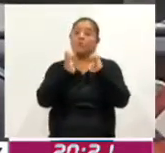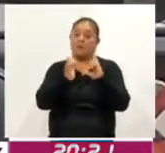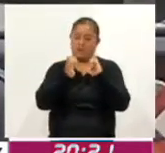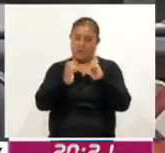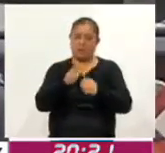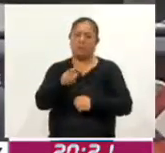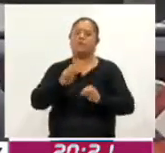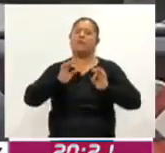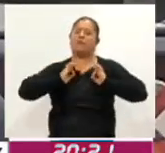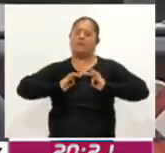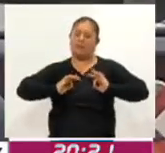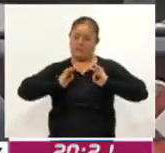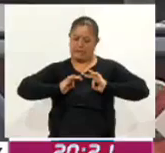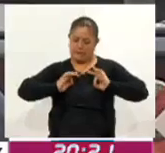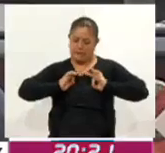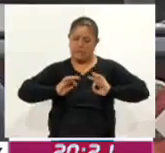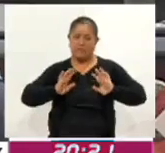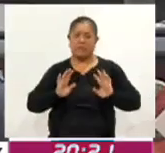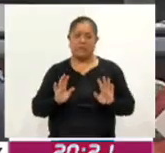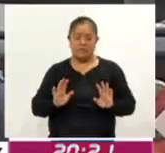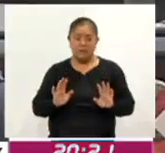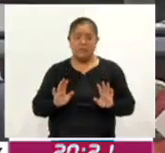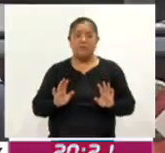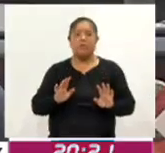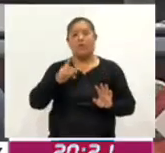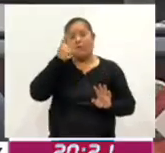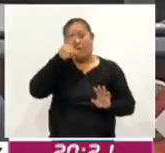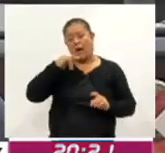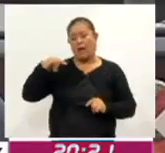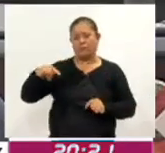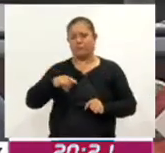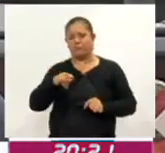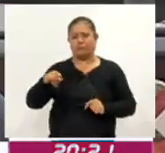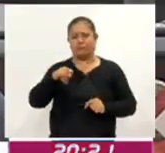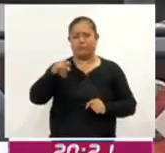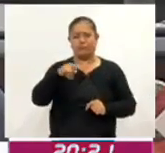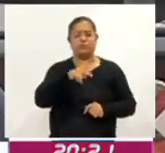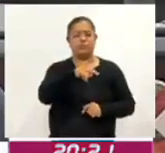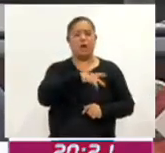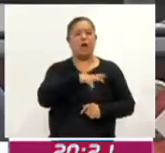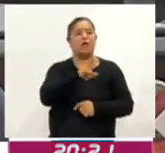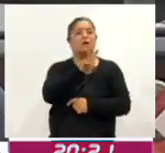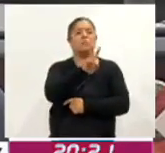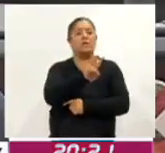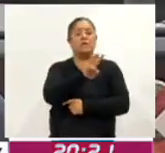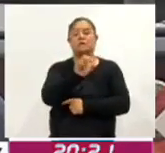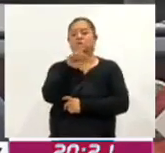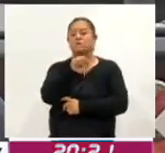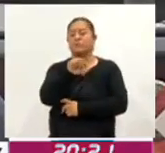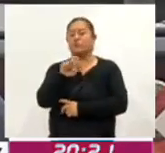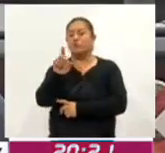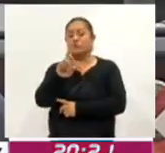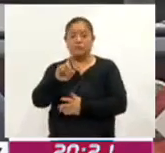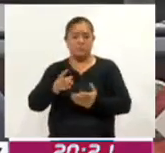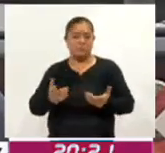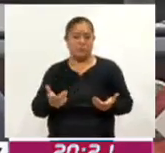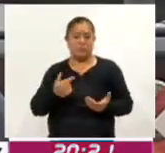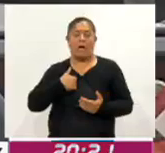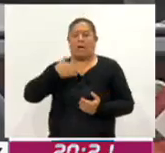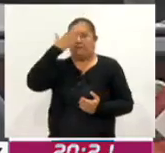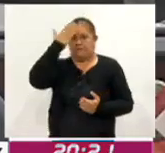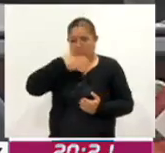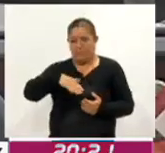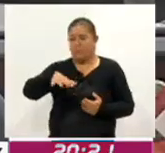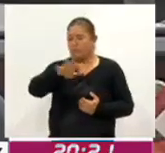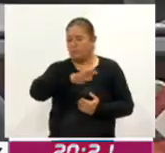cierta tranquilidad en el transcurso de los eventos, que es viernes, sábado y domingo, ya que sabemos que sí,